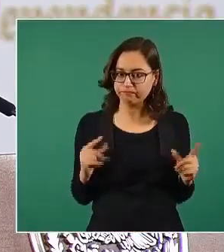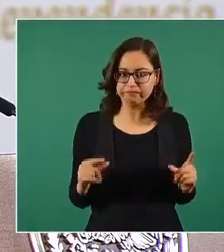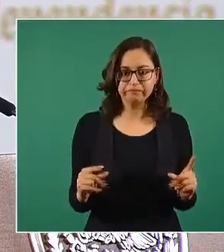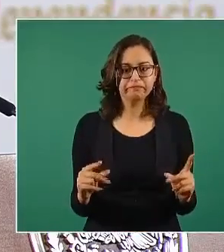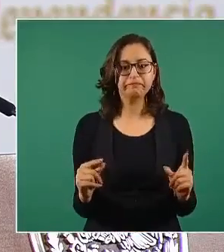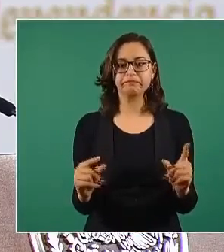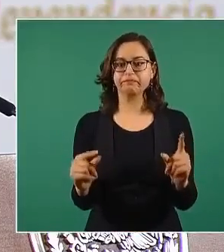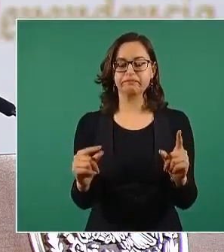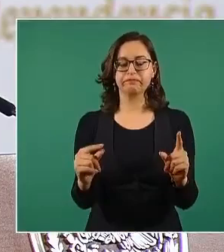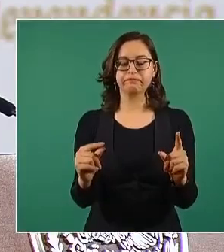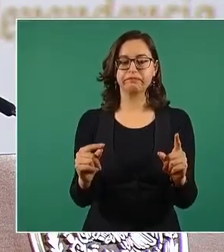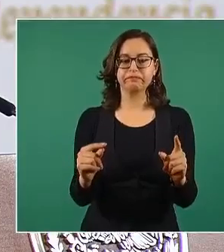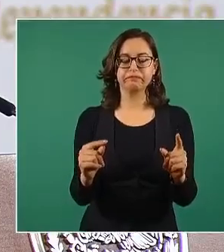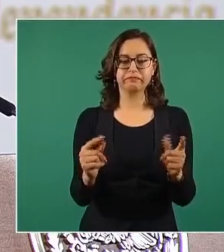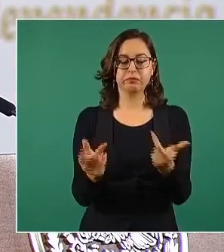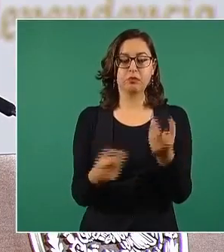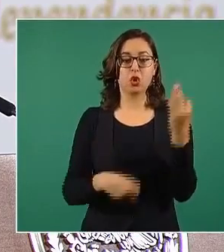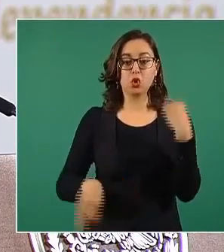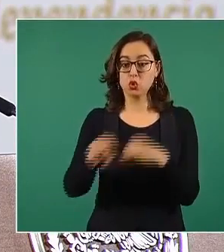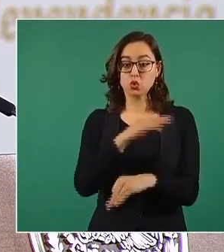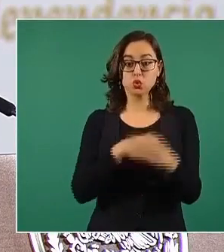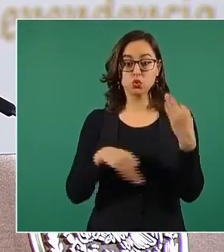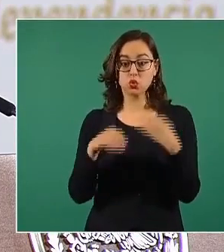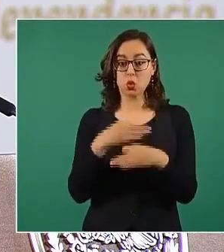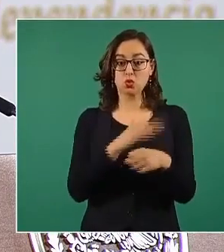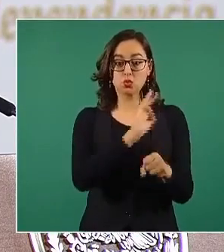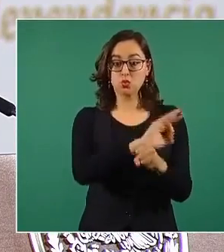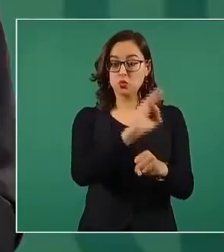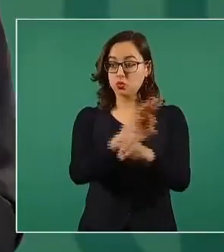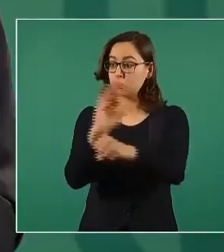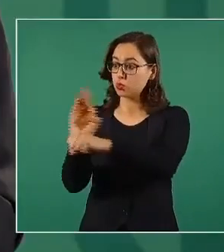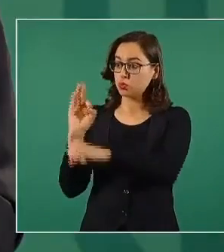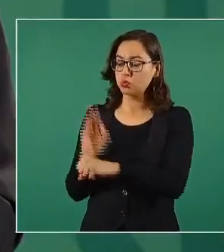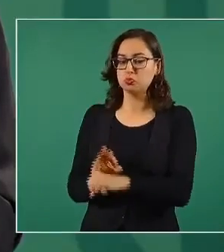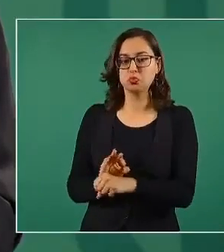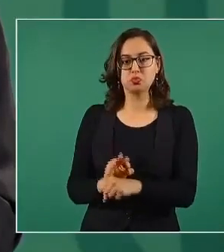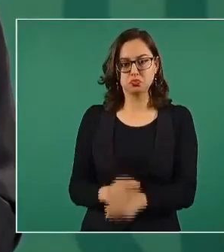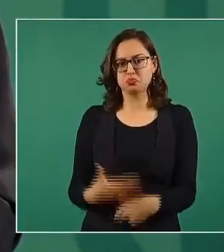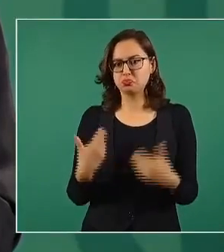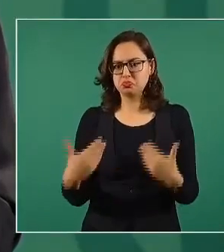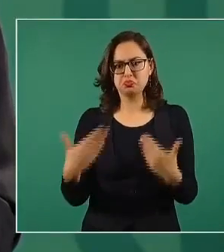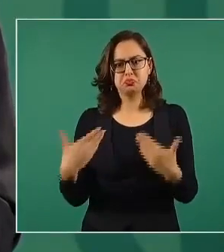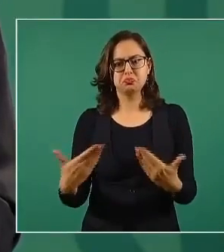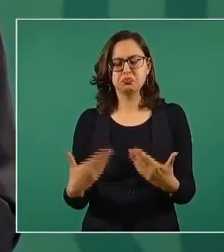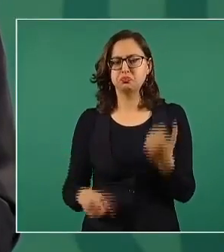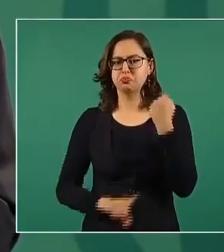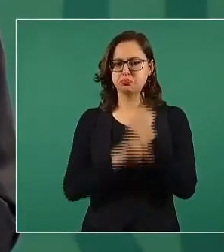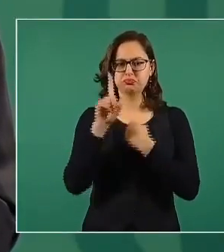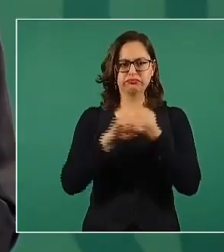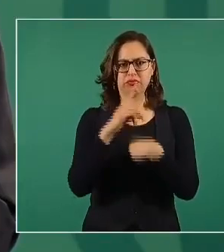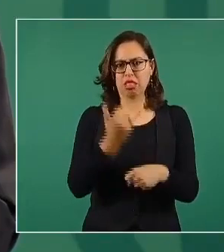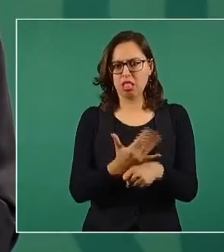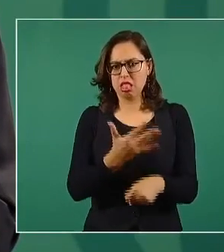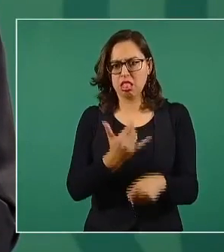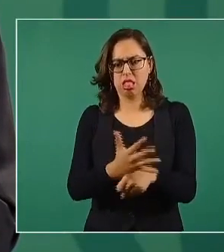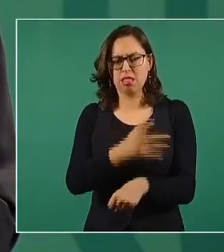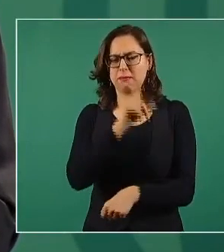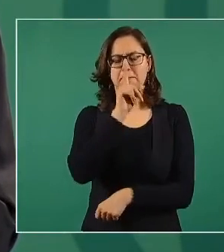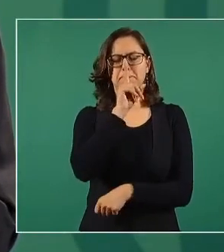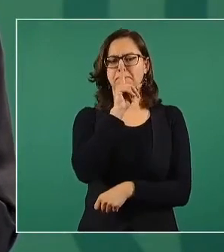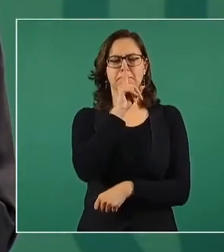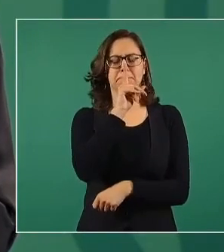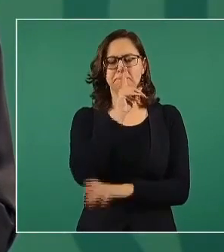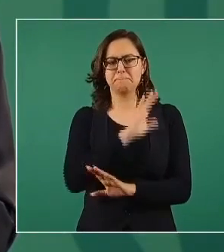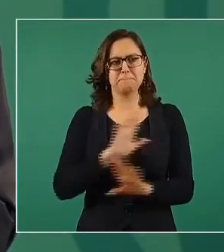a todos, para que se proteja al pueblo, no debe ser obstáculo.